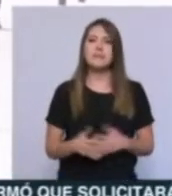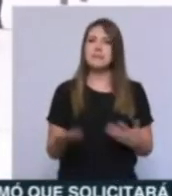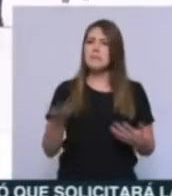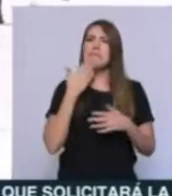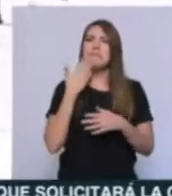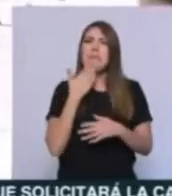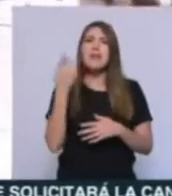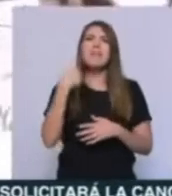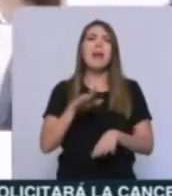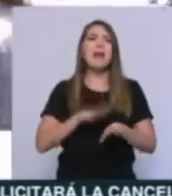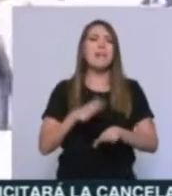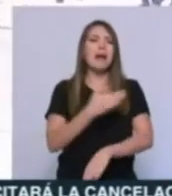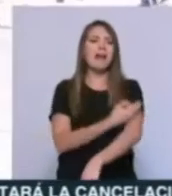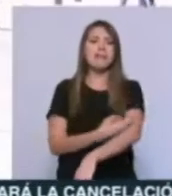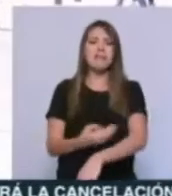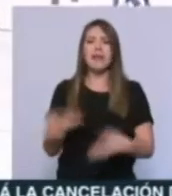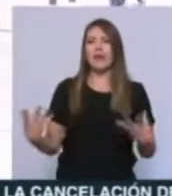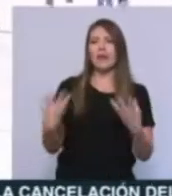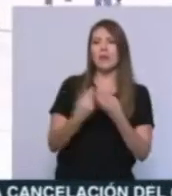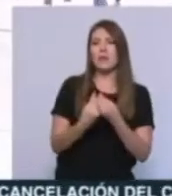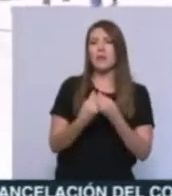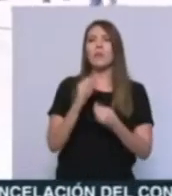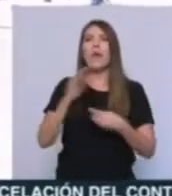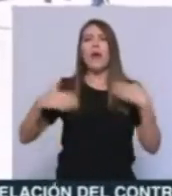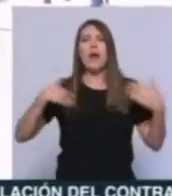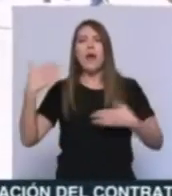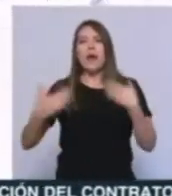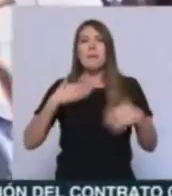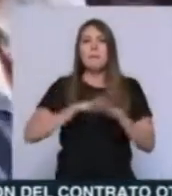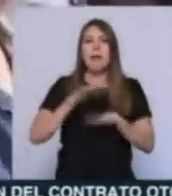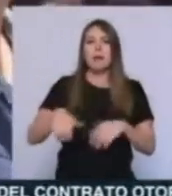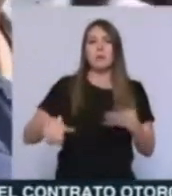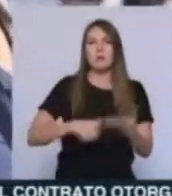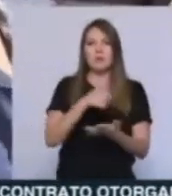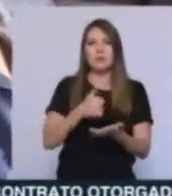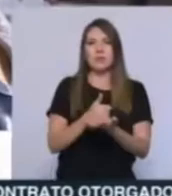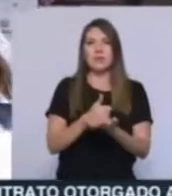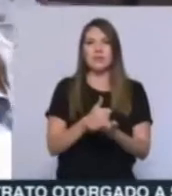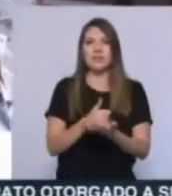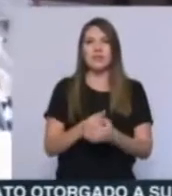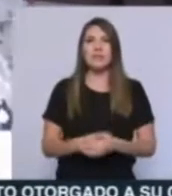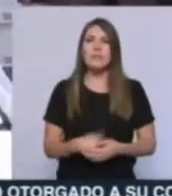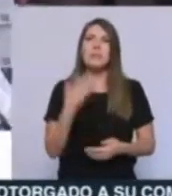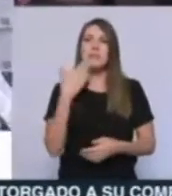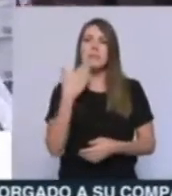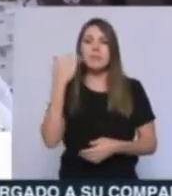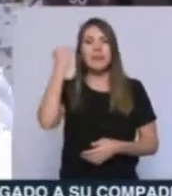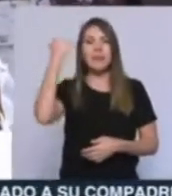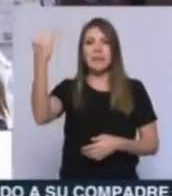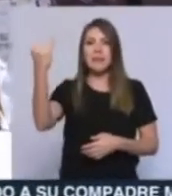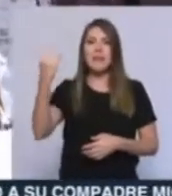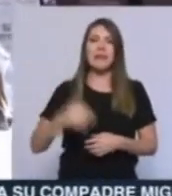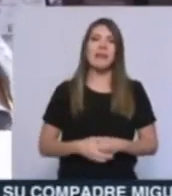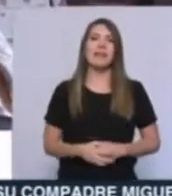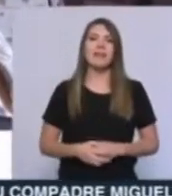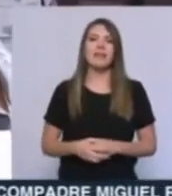un ambiente más familiar y se disfrute más de esta ciudad que luego a veces no se puede. Me parece muy buena idea. ¿Por qué, amigo? Porque